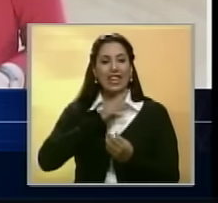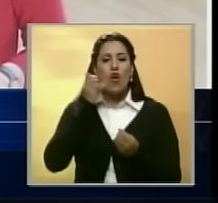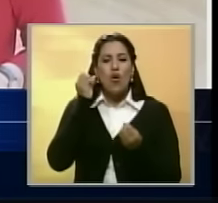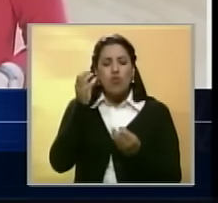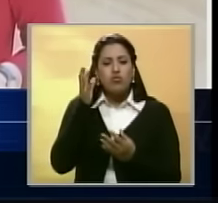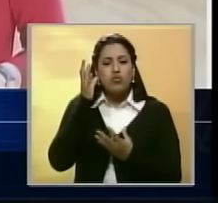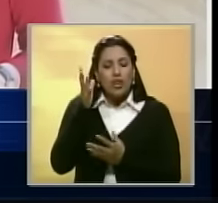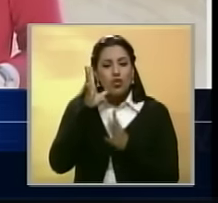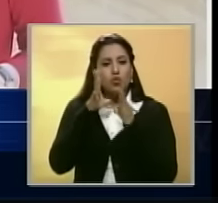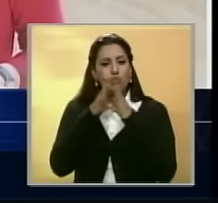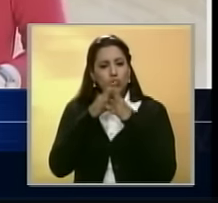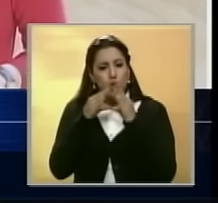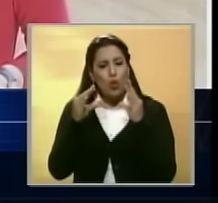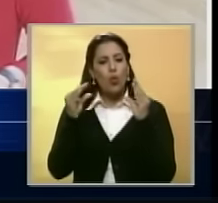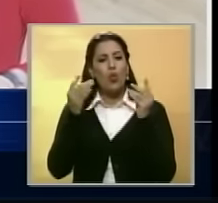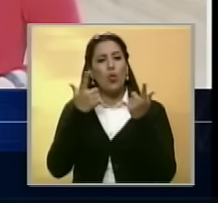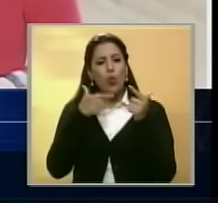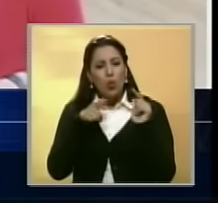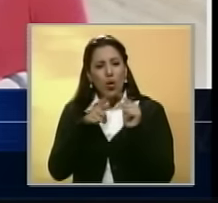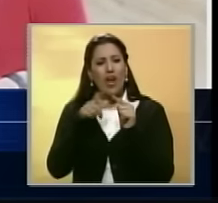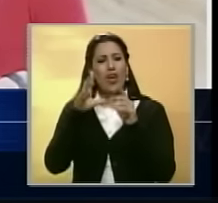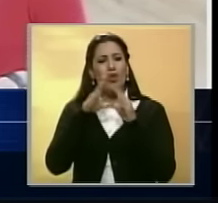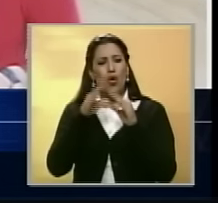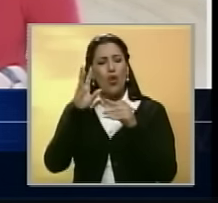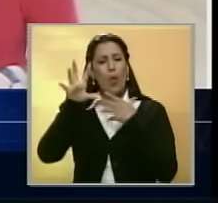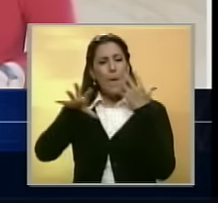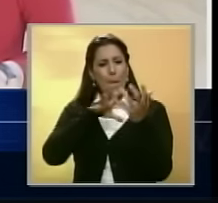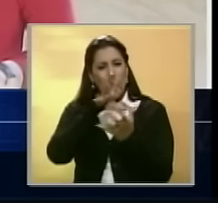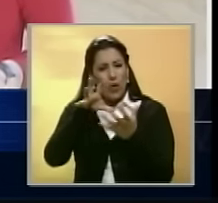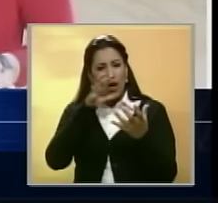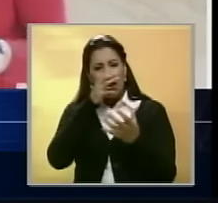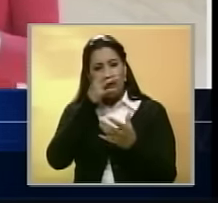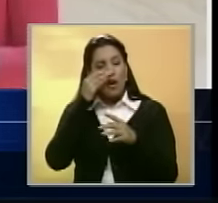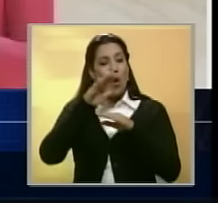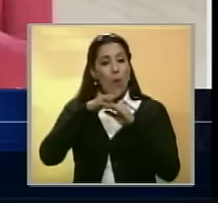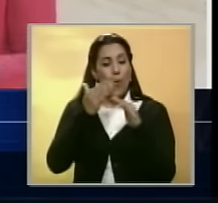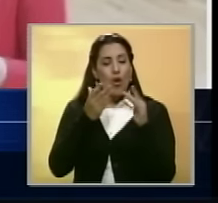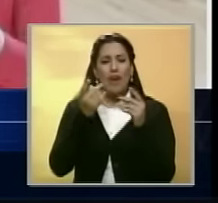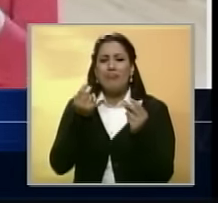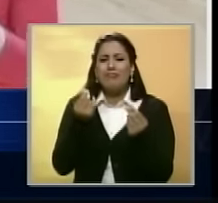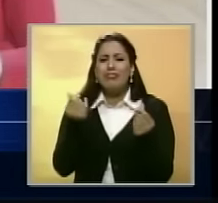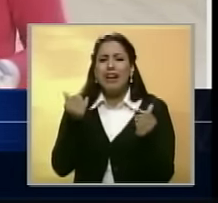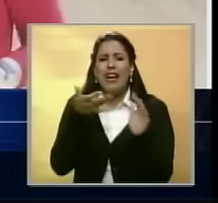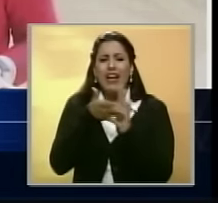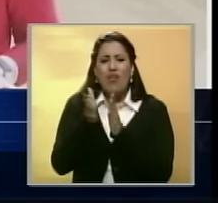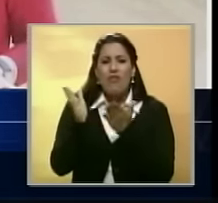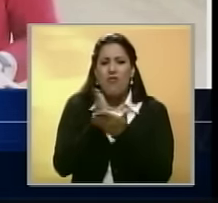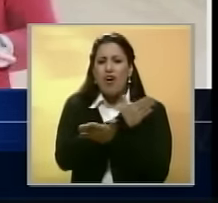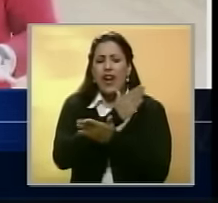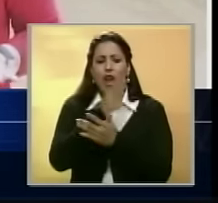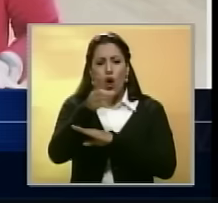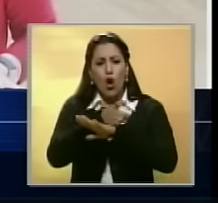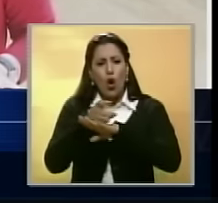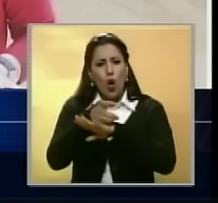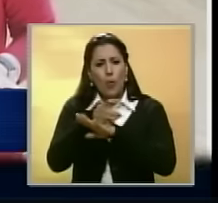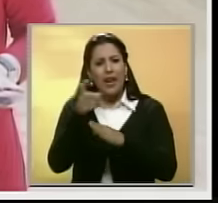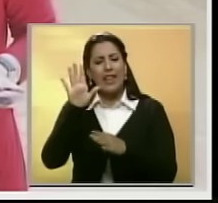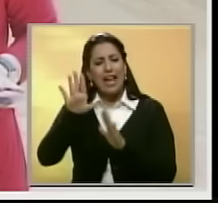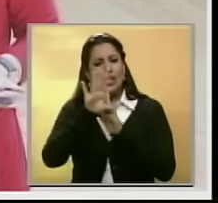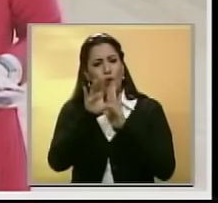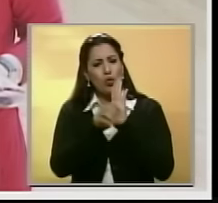confeso todos los delitos, todos los crímenes que han cometido por el simple objetivo de derrocar un gobierno legítimo